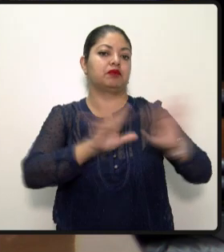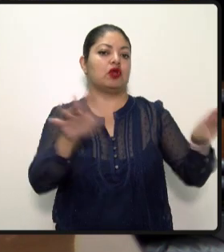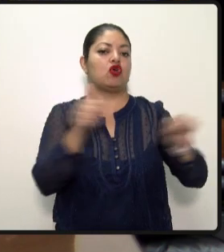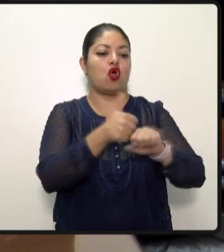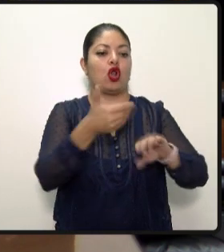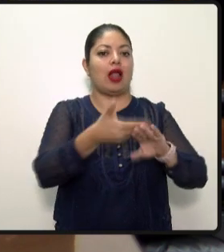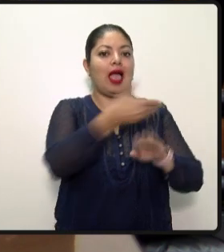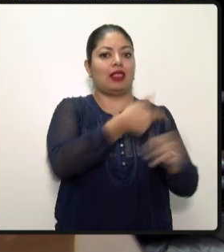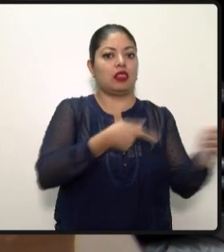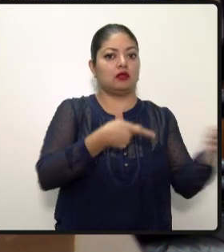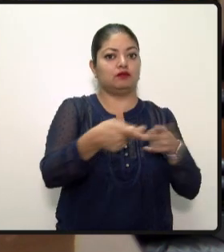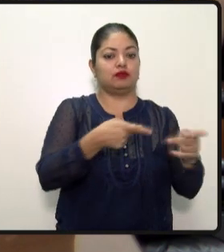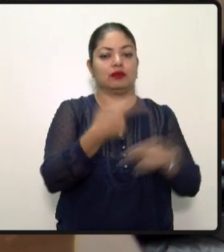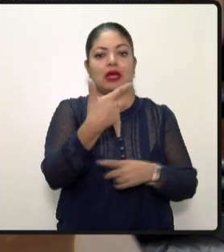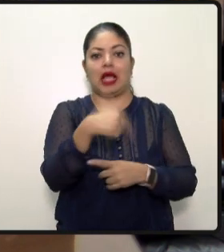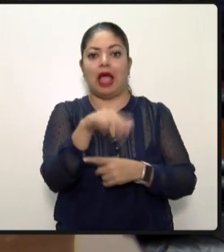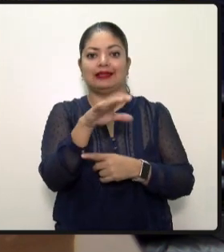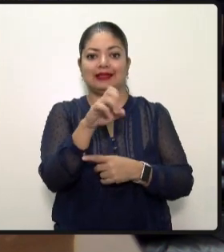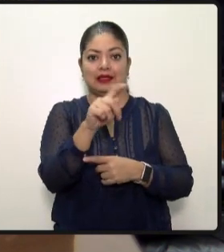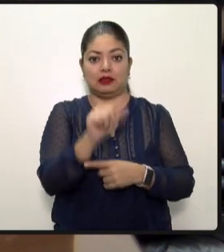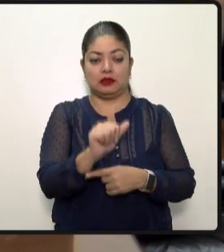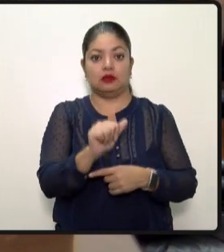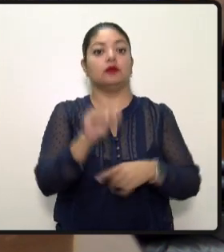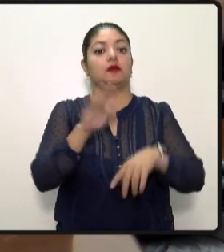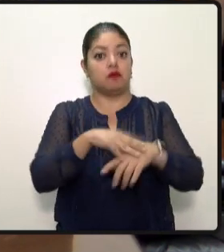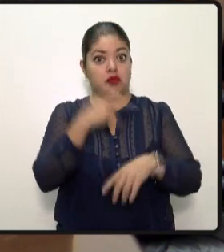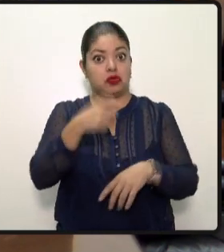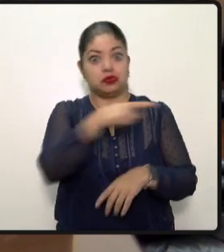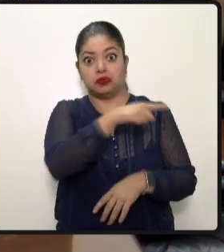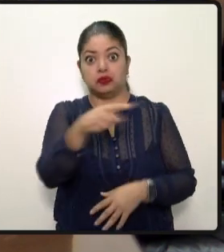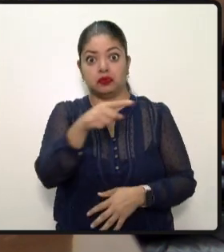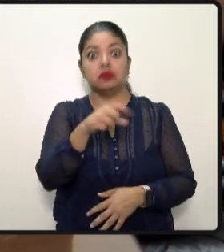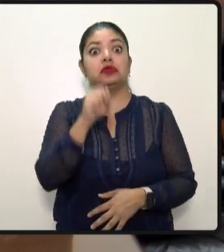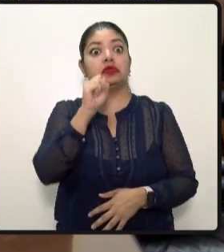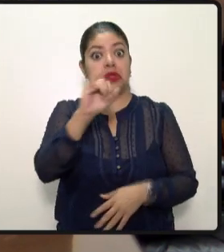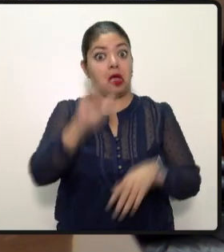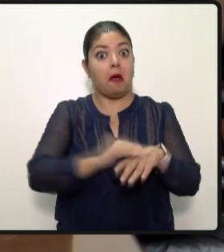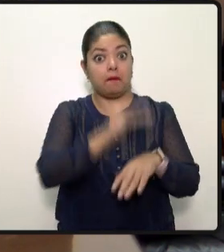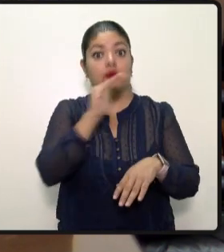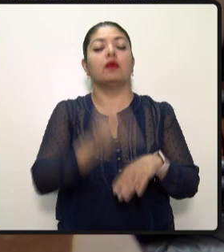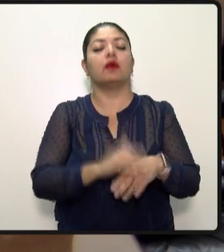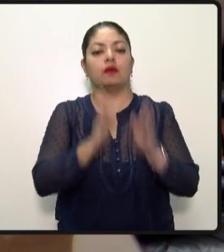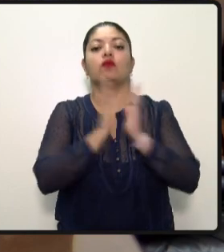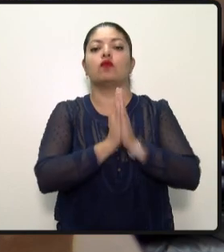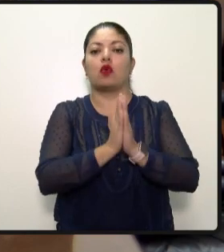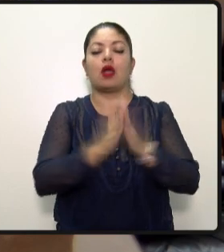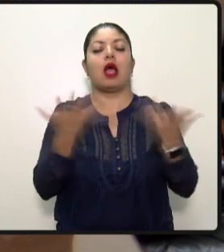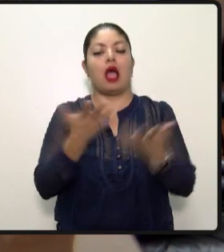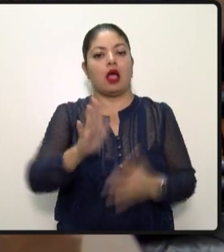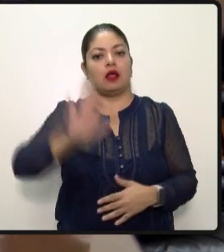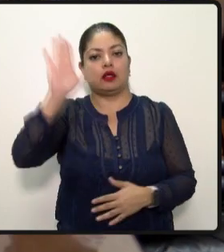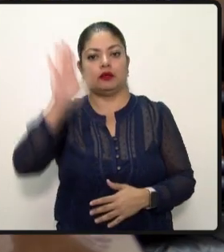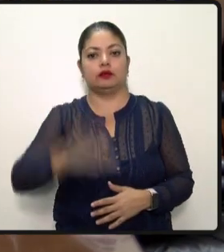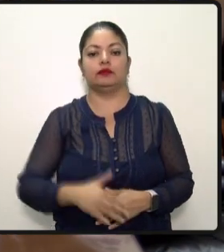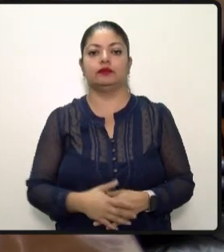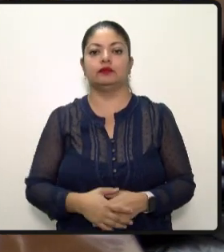forma en la Gaceta Parlamentaria, por lo que quienes estén por la afirmativa, sírvase manifestarlo en votación